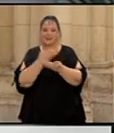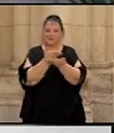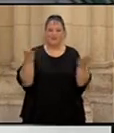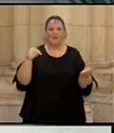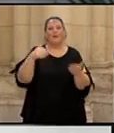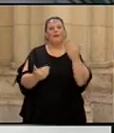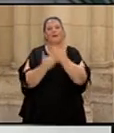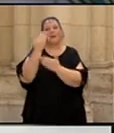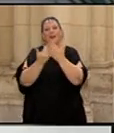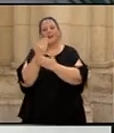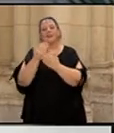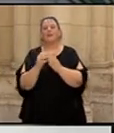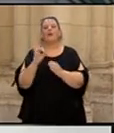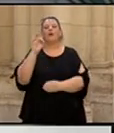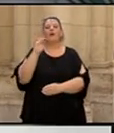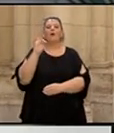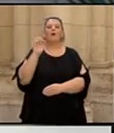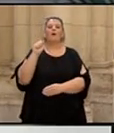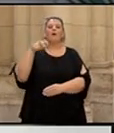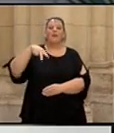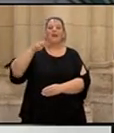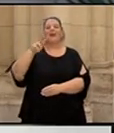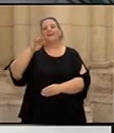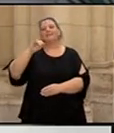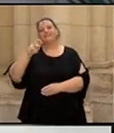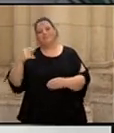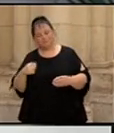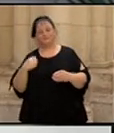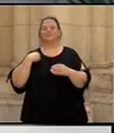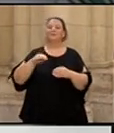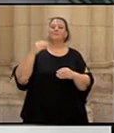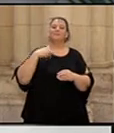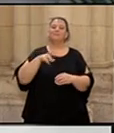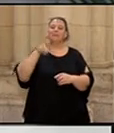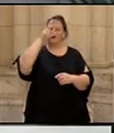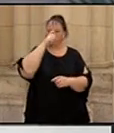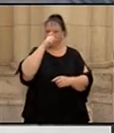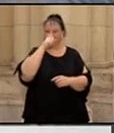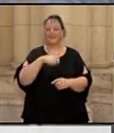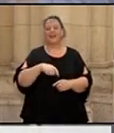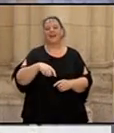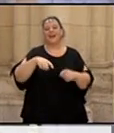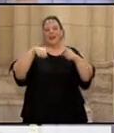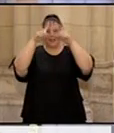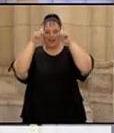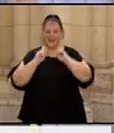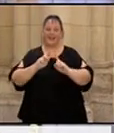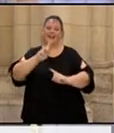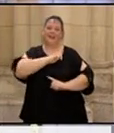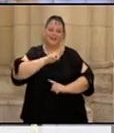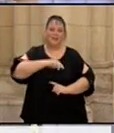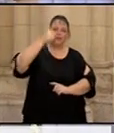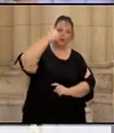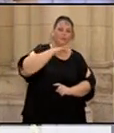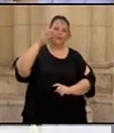Pro Orantibus. Recordamos a todos los religiosos y religiosas que